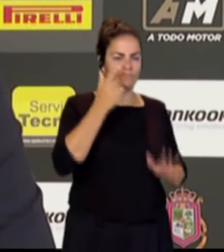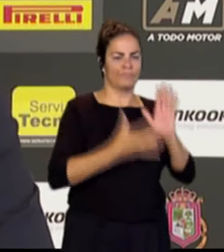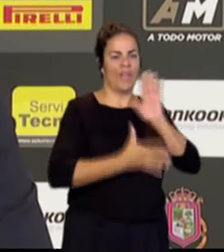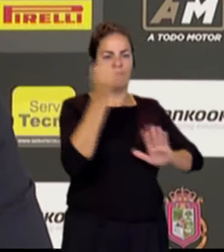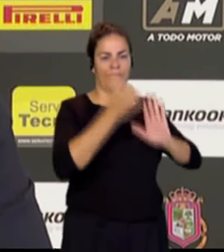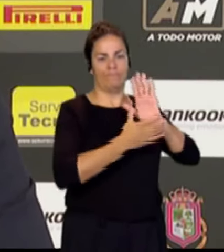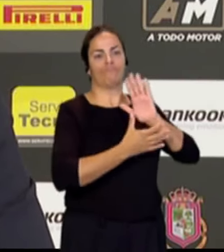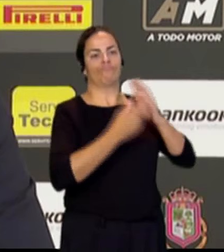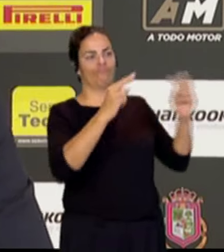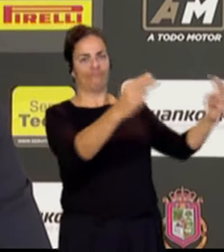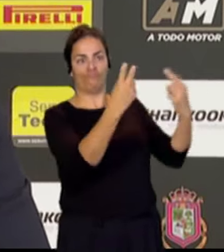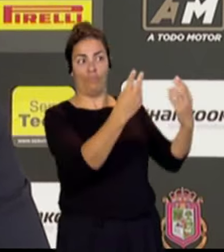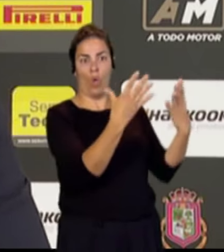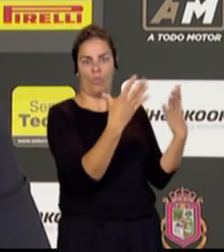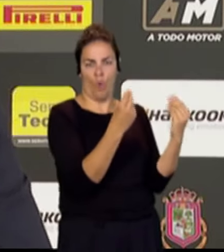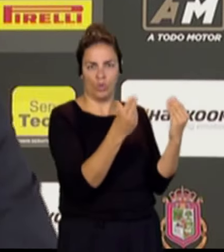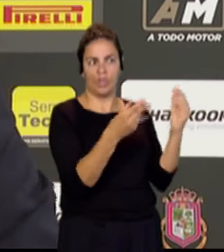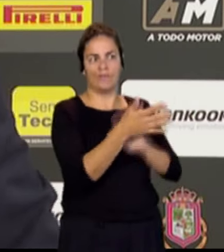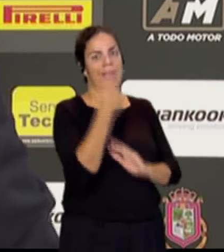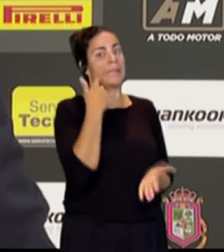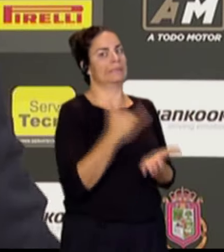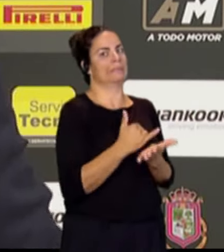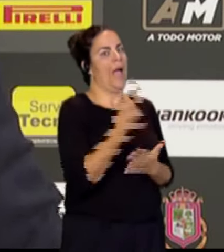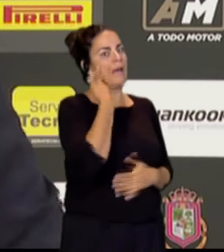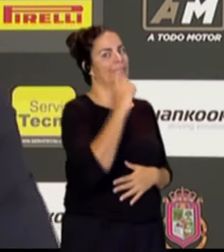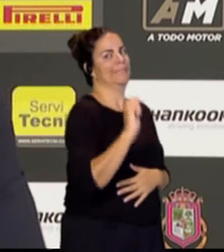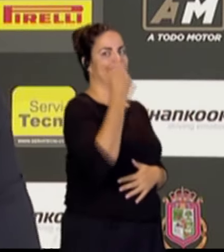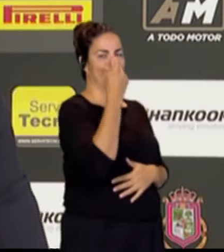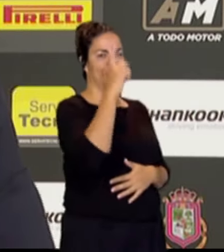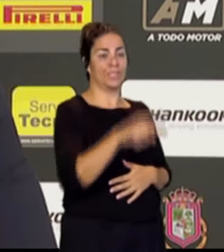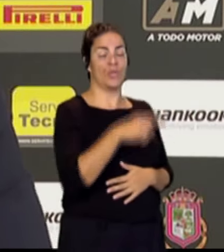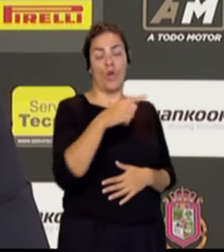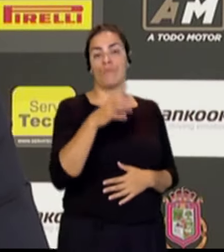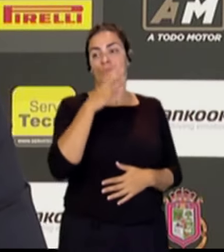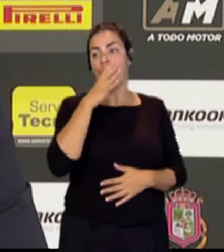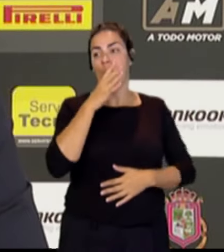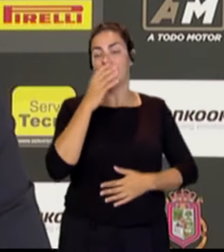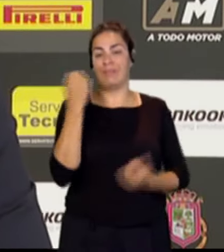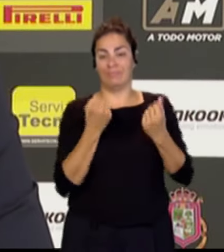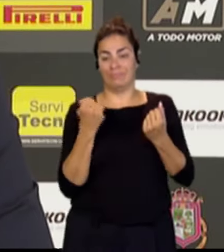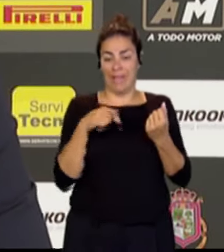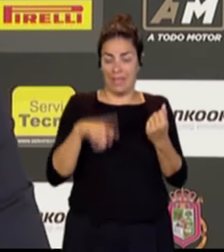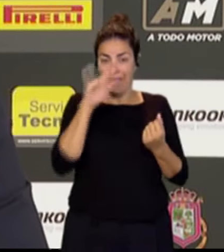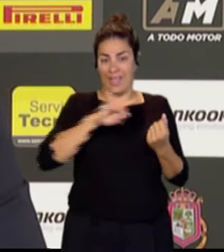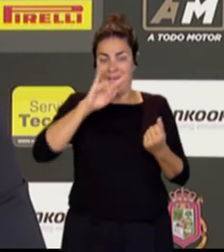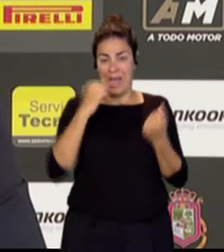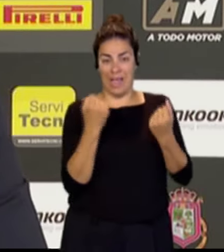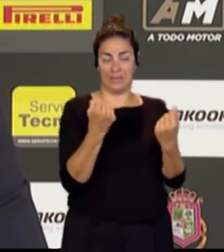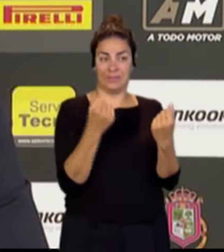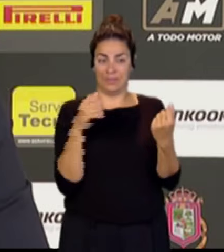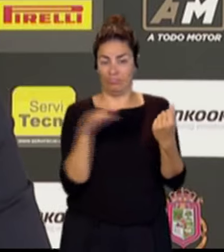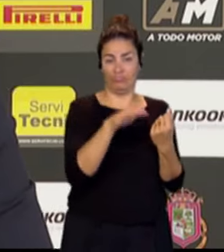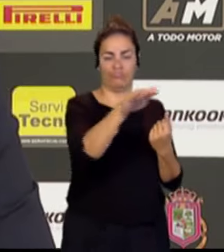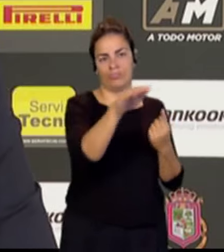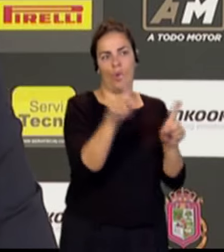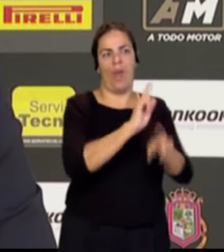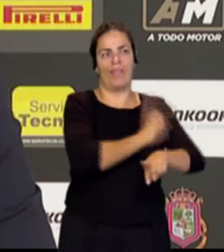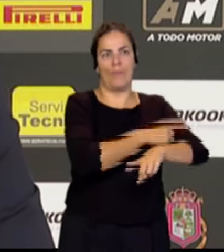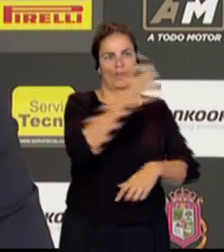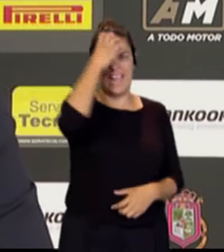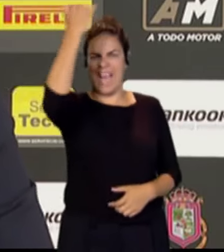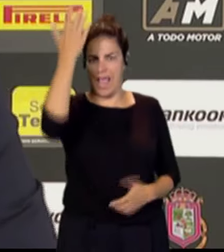que la prueba sea un éxito y que pues bueno el deporte rey que es considerado el automovilismo en Canarias eh No sea un problema